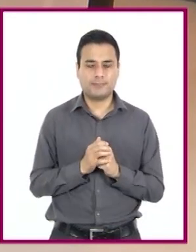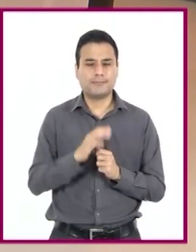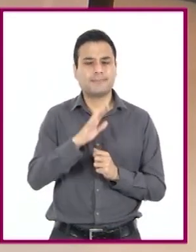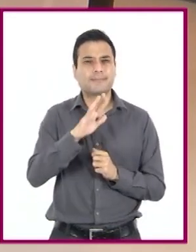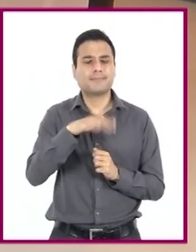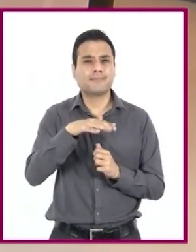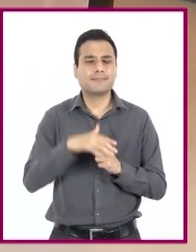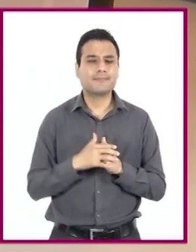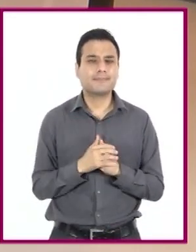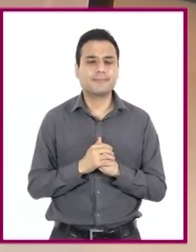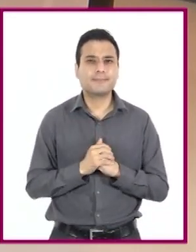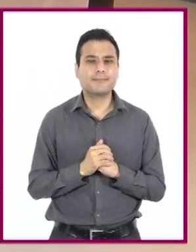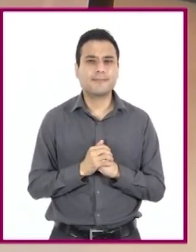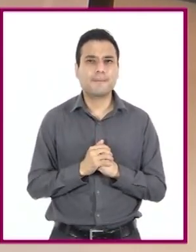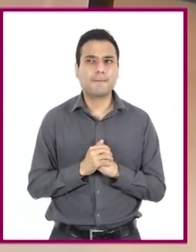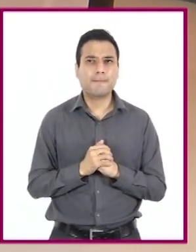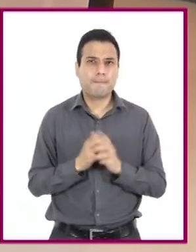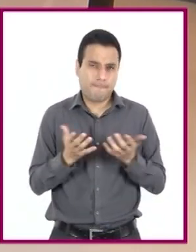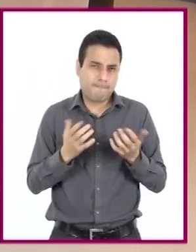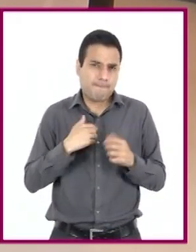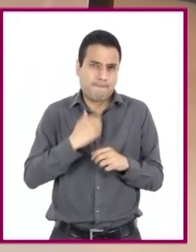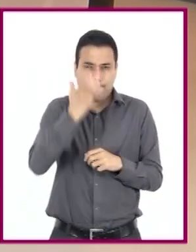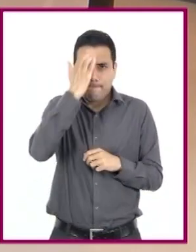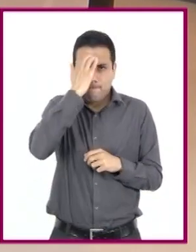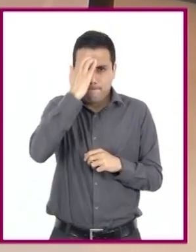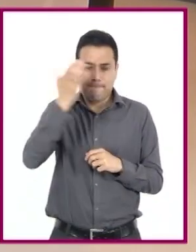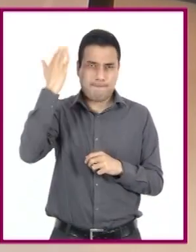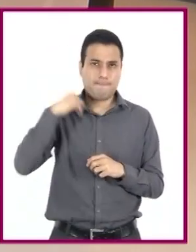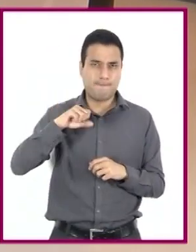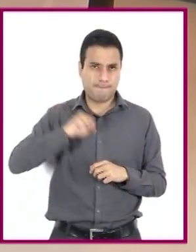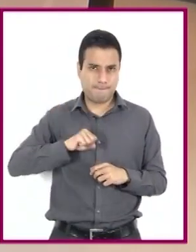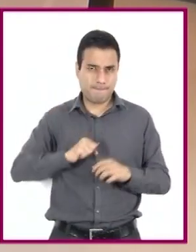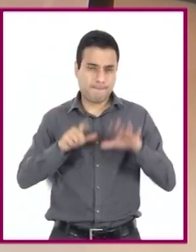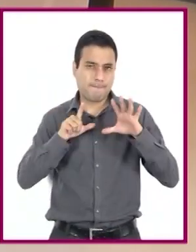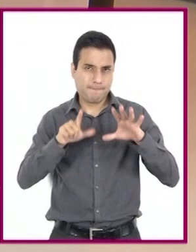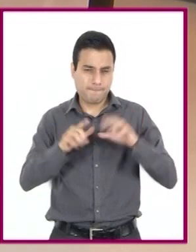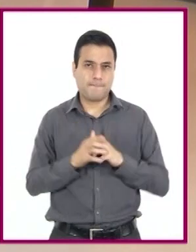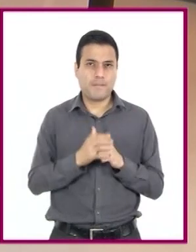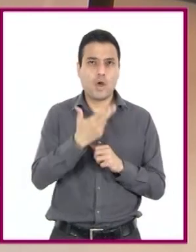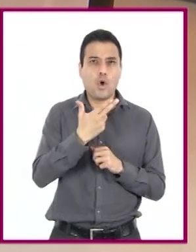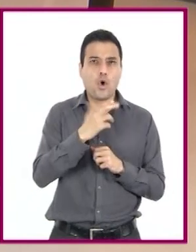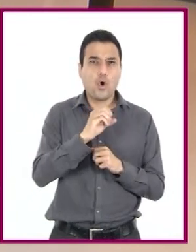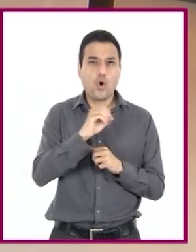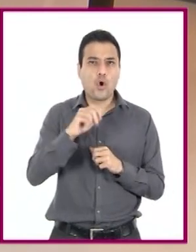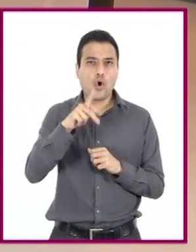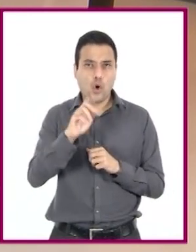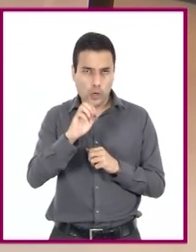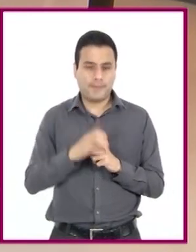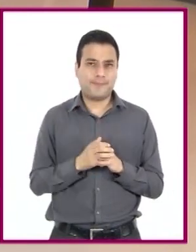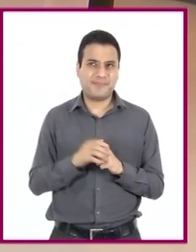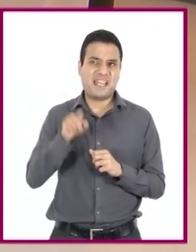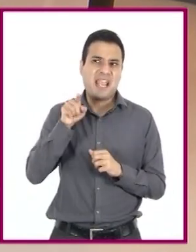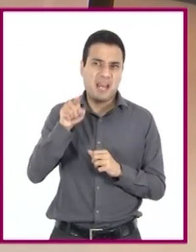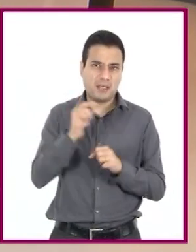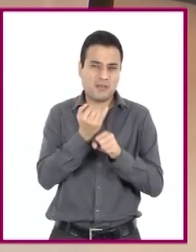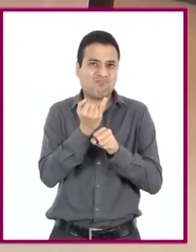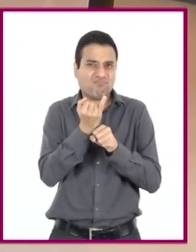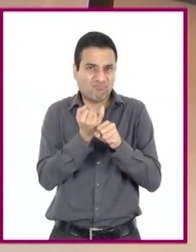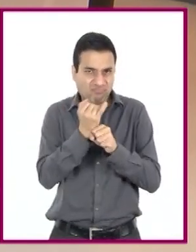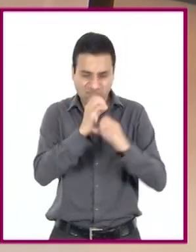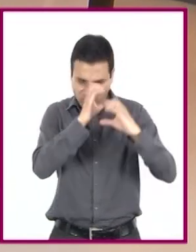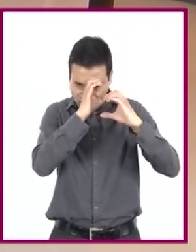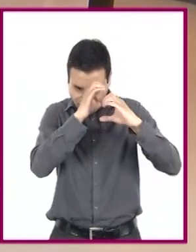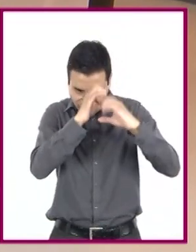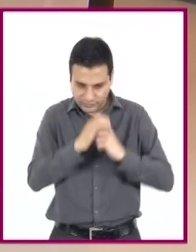Melissa, sabemos que en el siglo XVII, Robert Hooke, apoyado en las observaciones realizadas a través de un